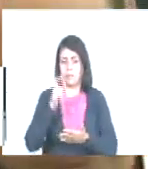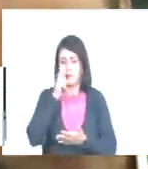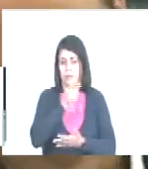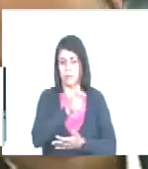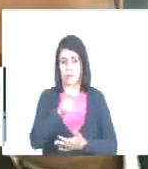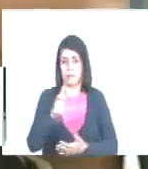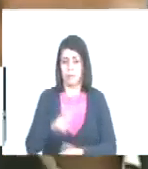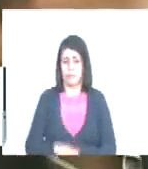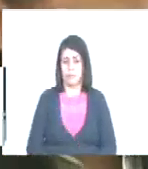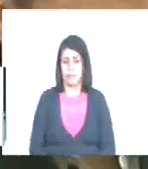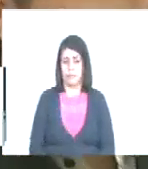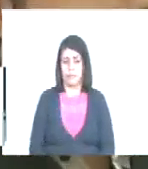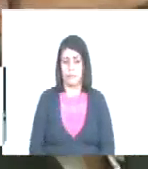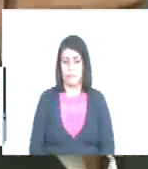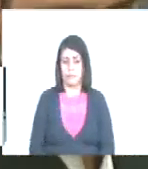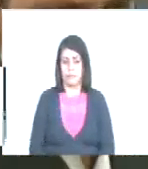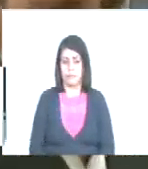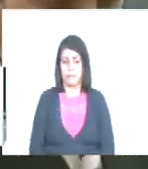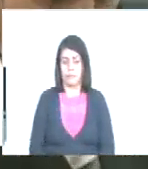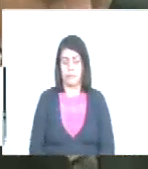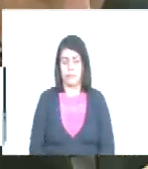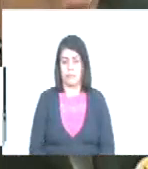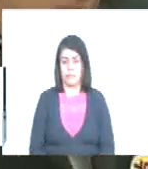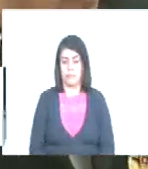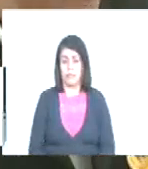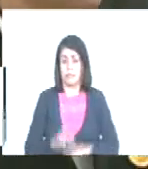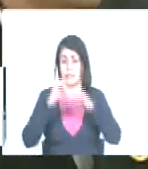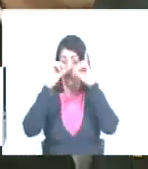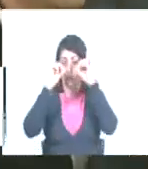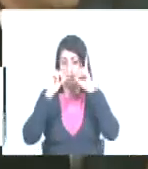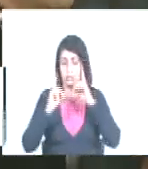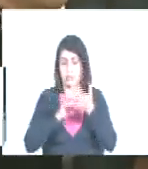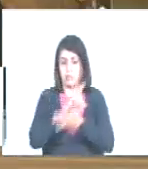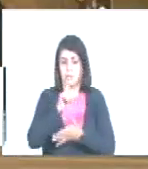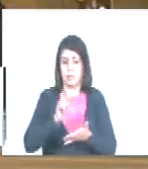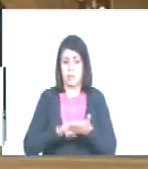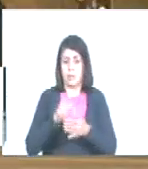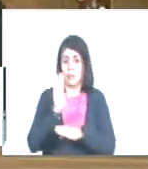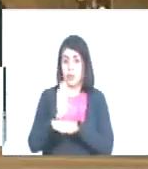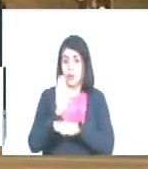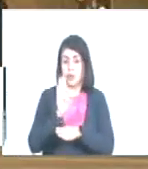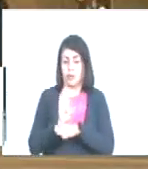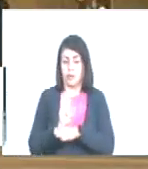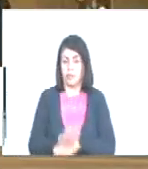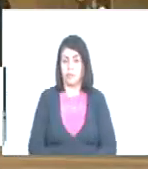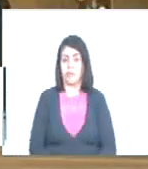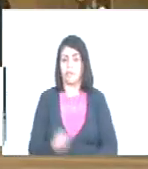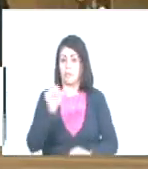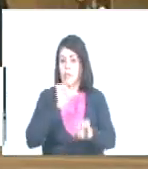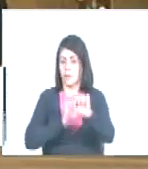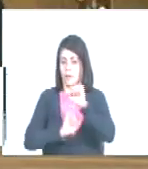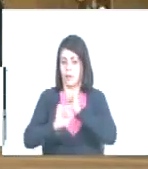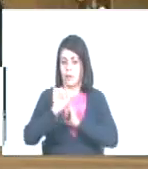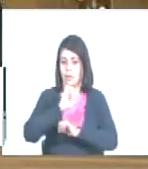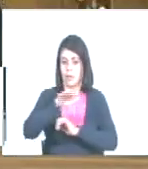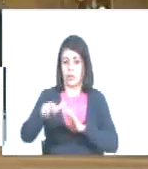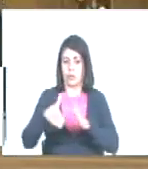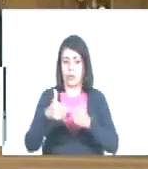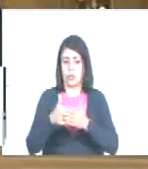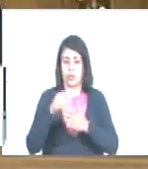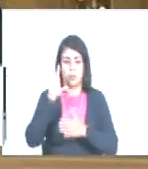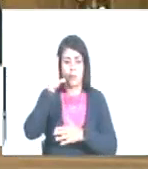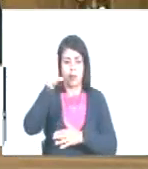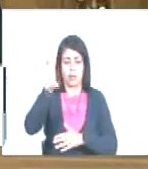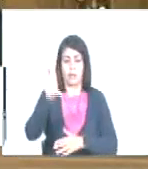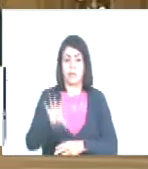pueblo y con la determinación plena de proteger y defender a toda una